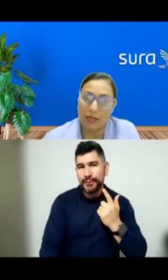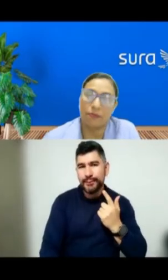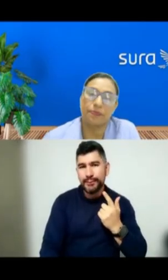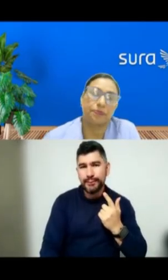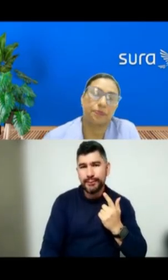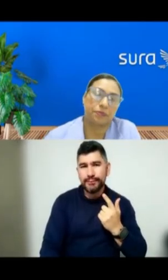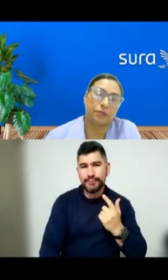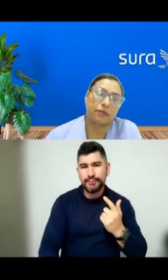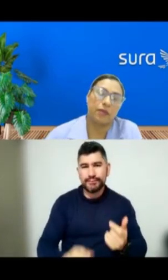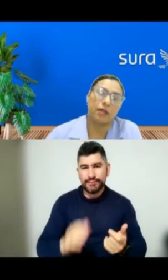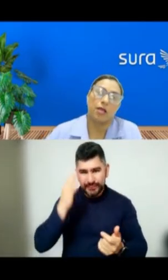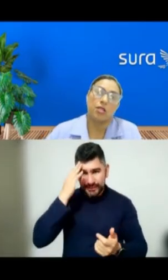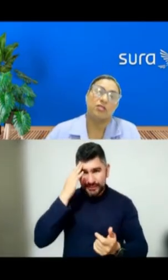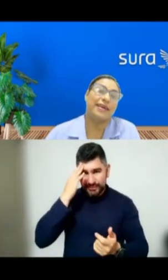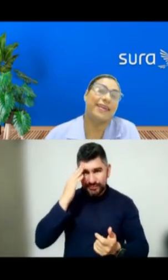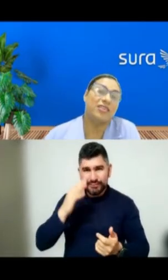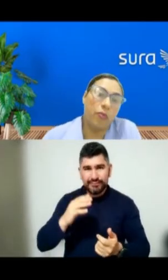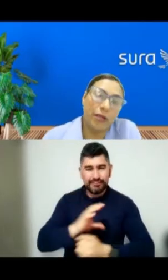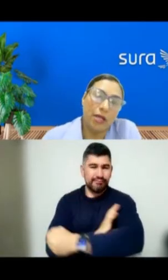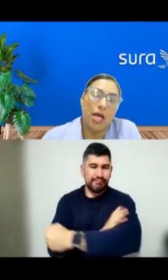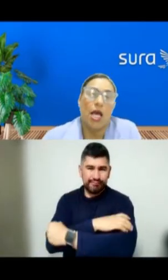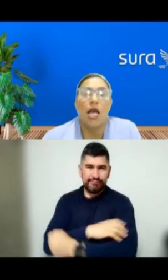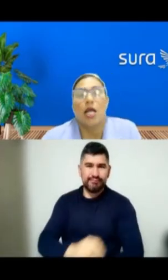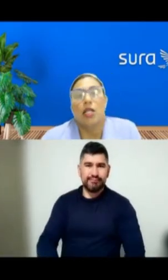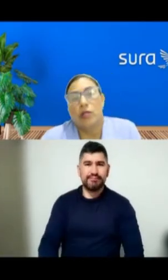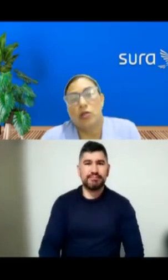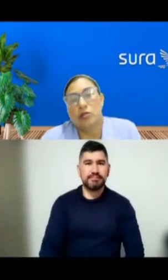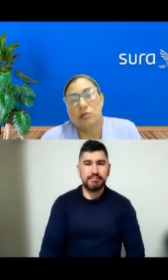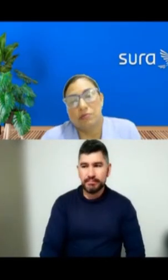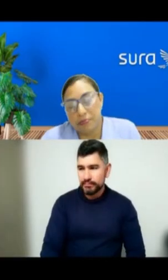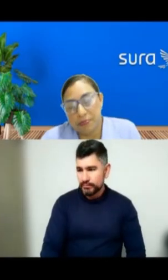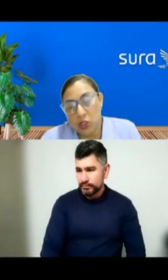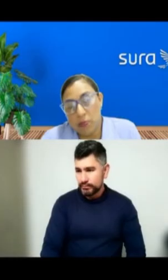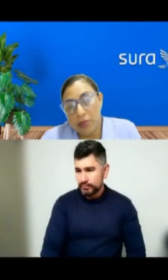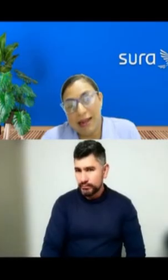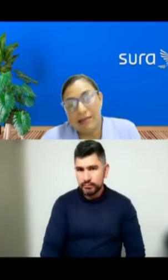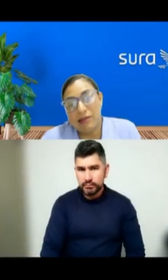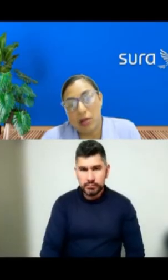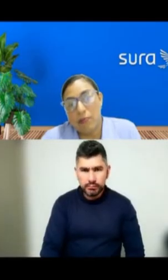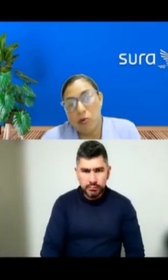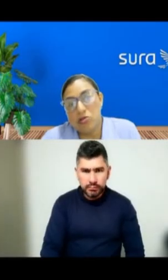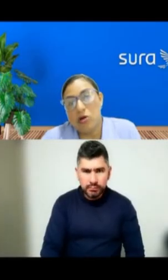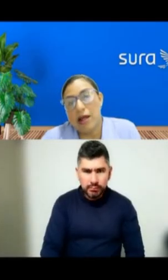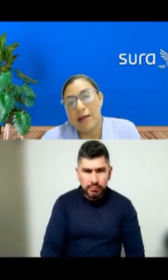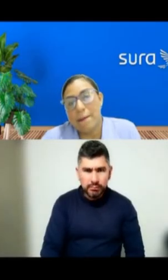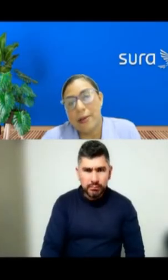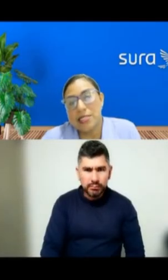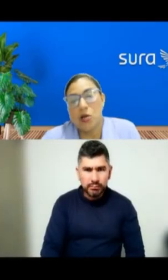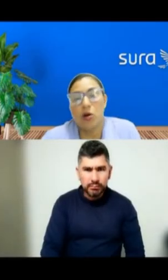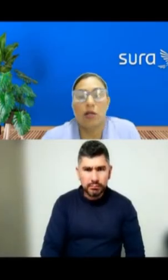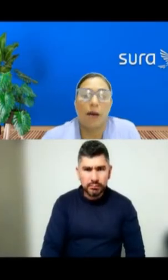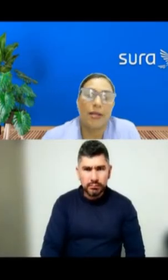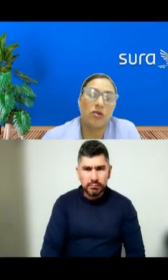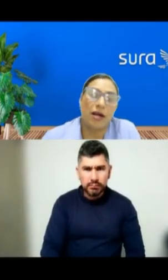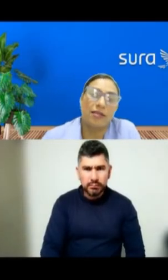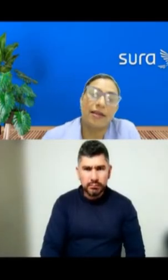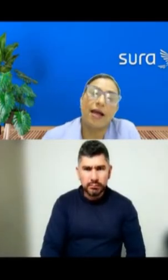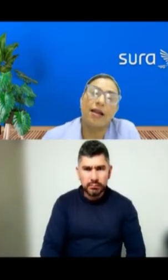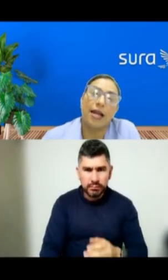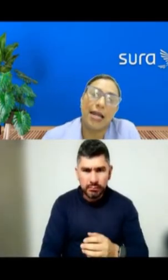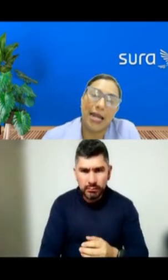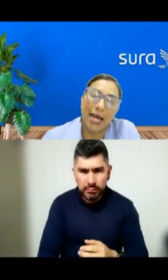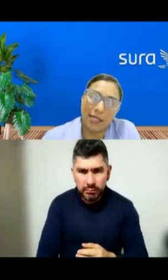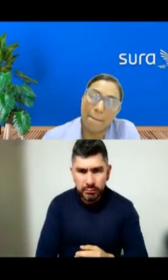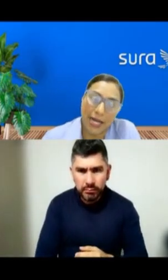presión arterial. Entonces, en resumen, nuestros signos vitales son el pulso, la respiración, la